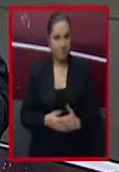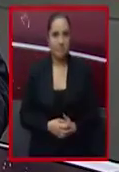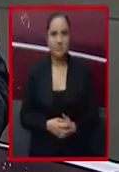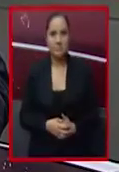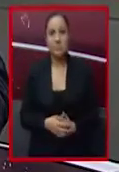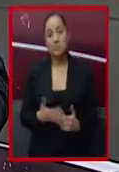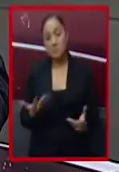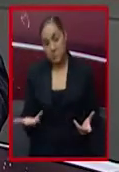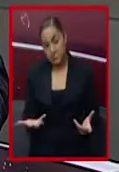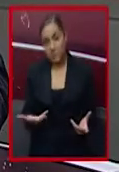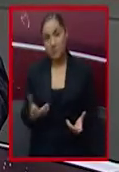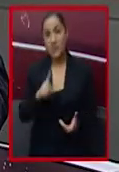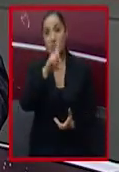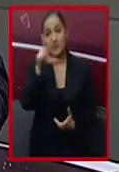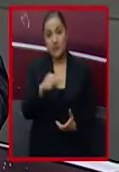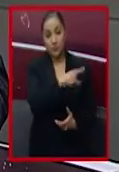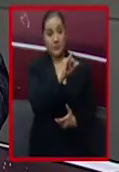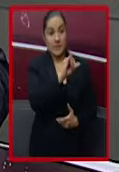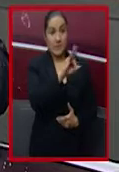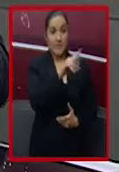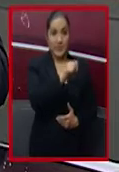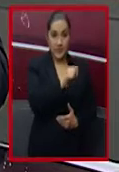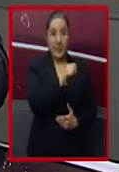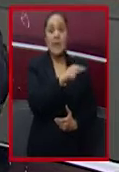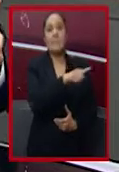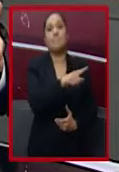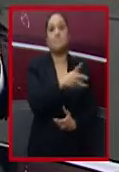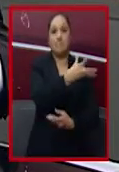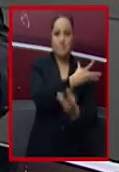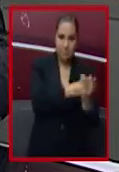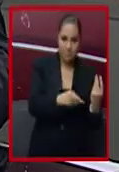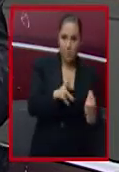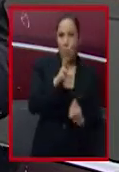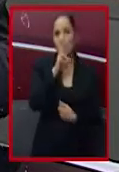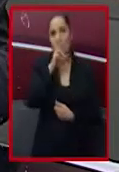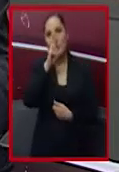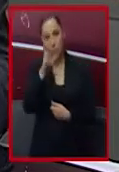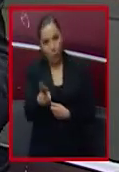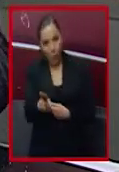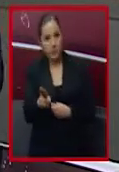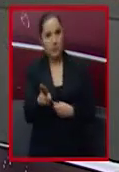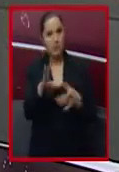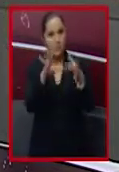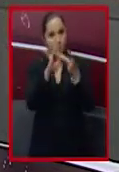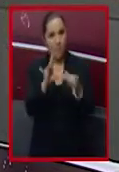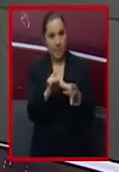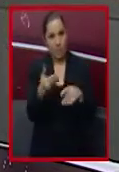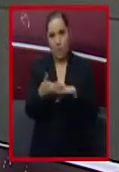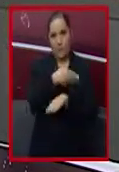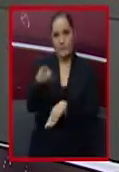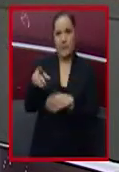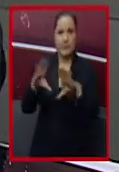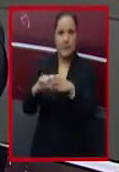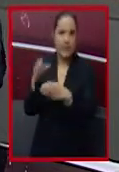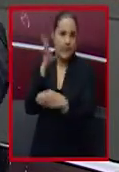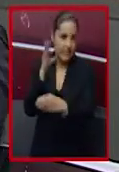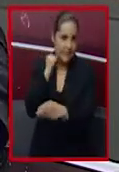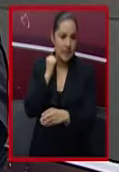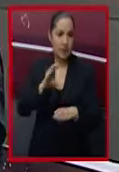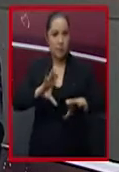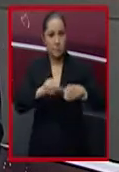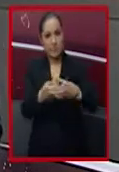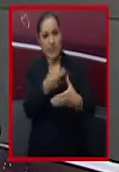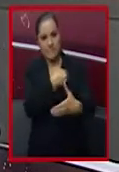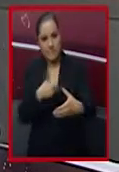Bueno, y hubo reacción del Instituto Federal de Telecomunicaciones, precisamente luego de que se dio a conocer que nuestro Senado y el Poder Ejecutivo han